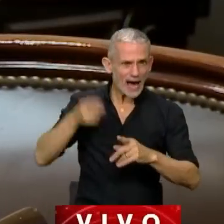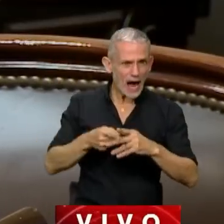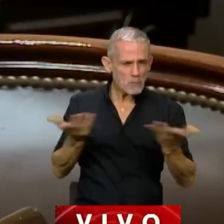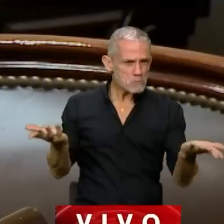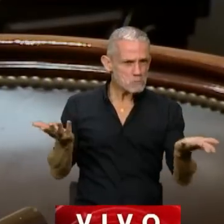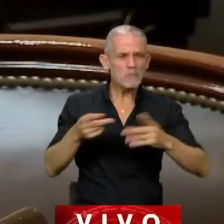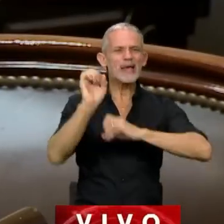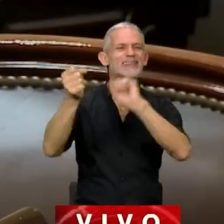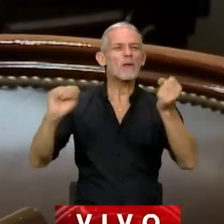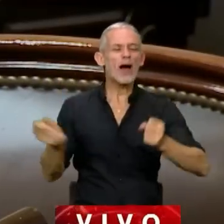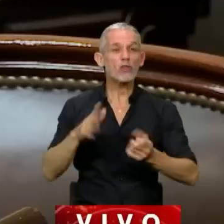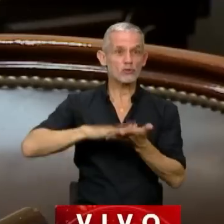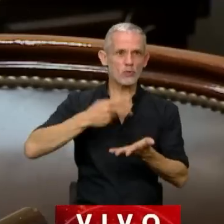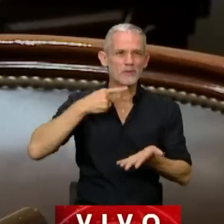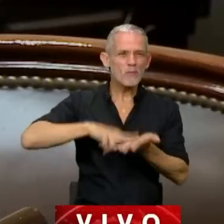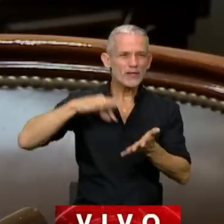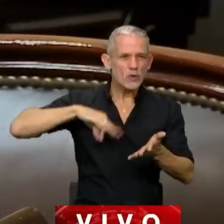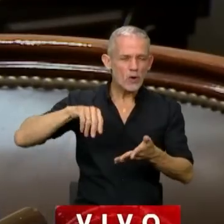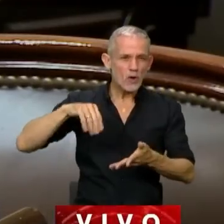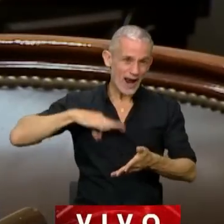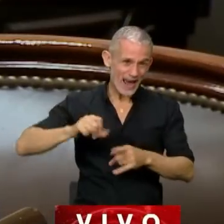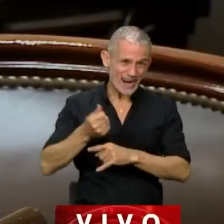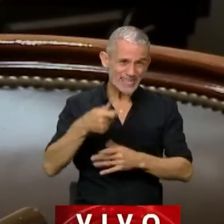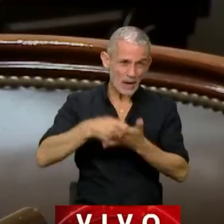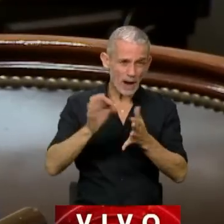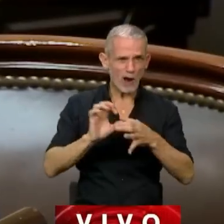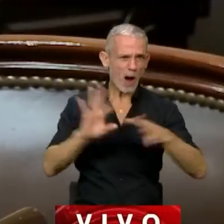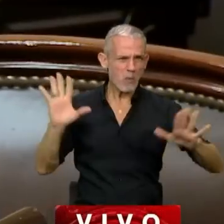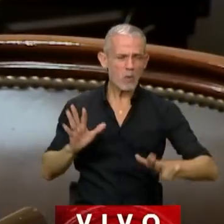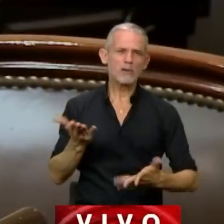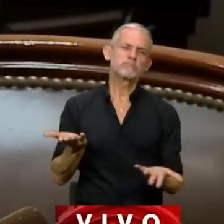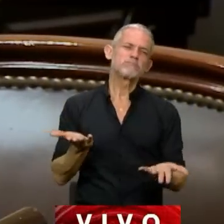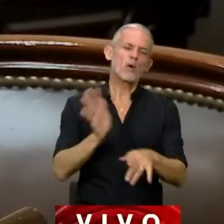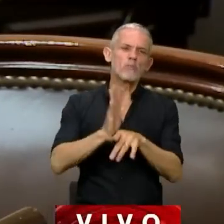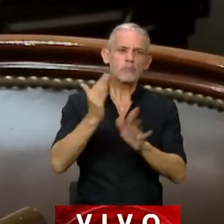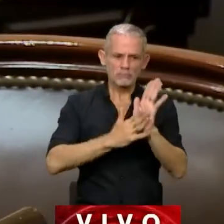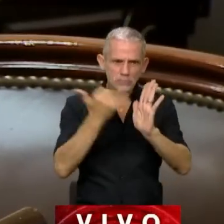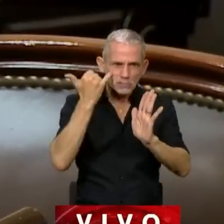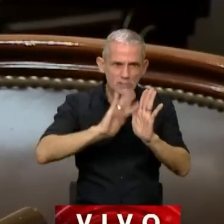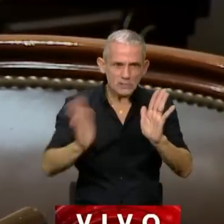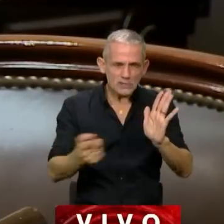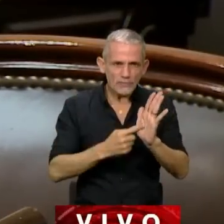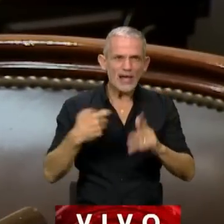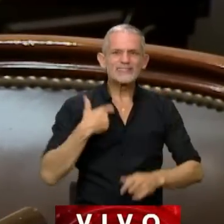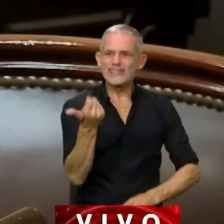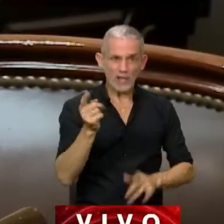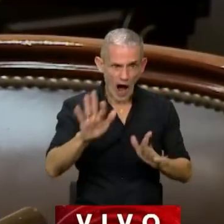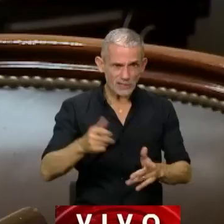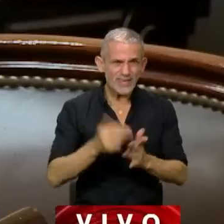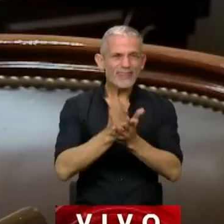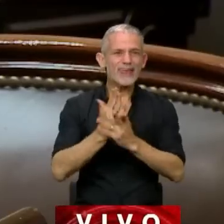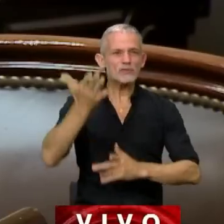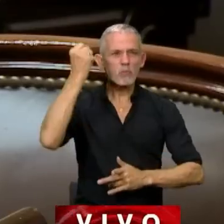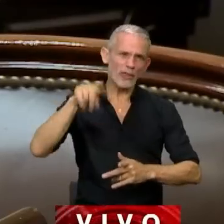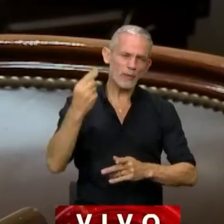los trabajadores en el pago del impuesto, estaremos dejando un nefasto antecedente para el desenganche